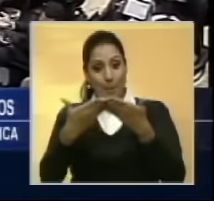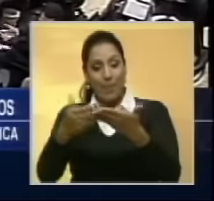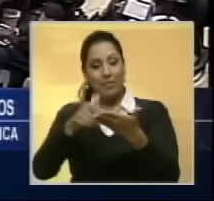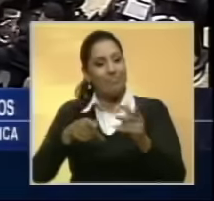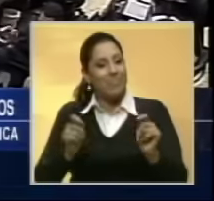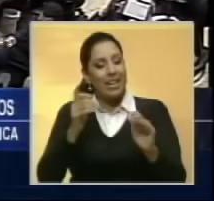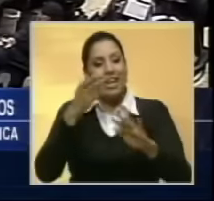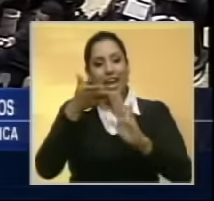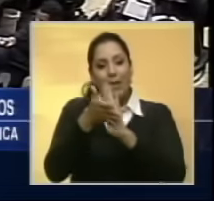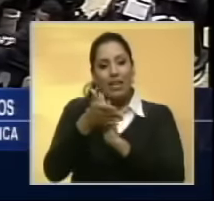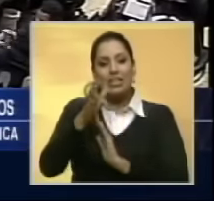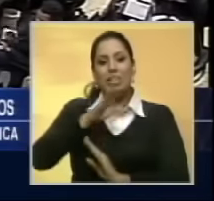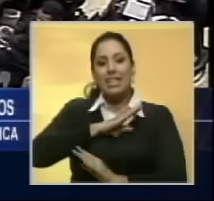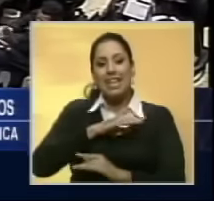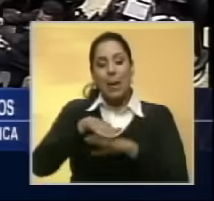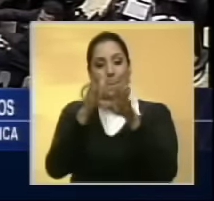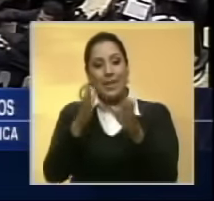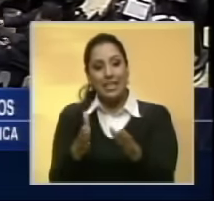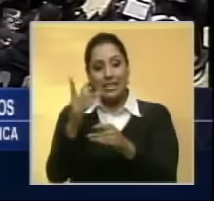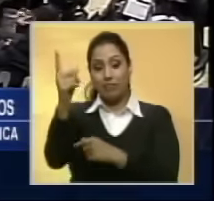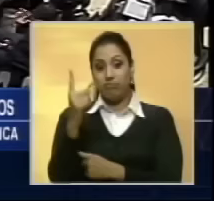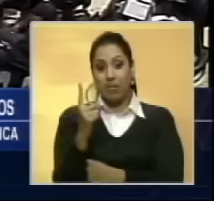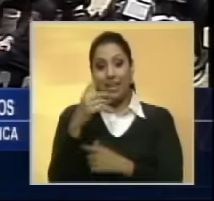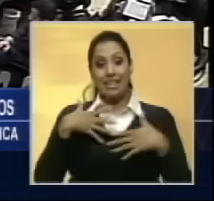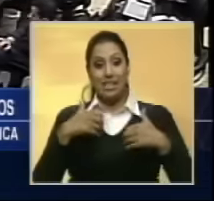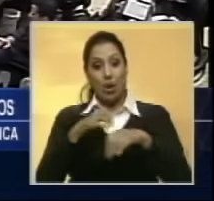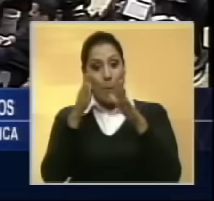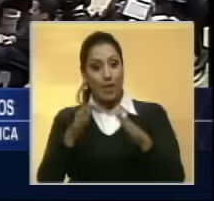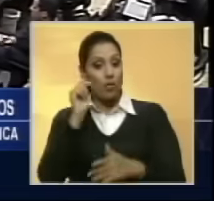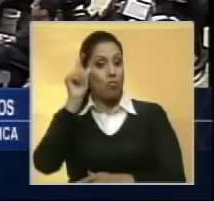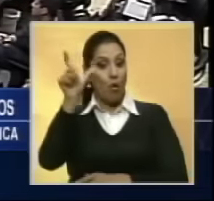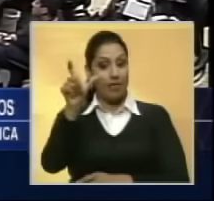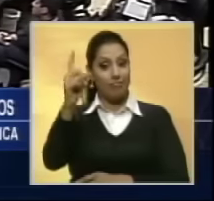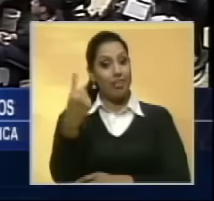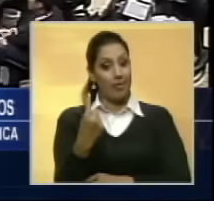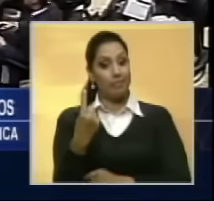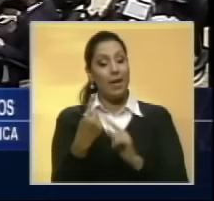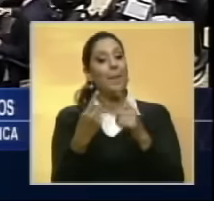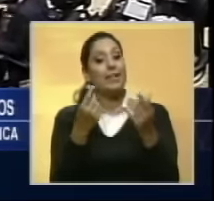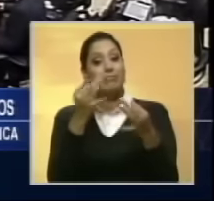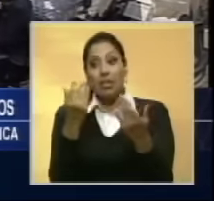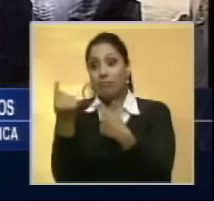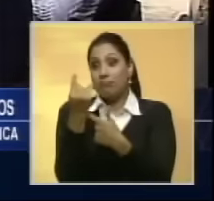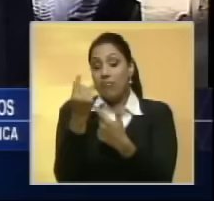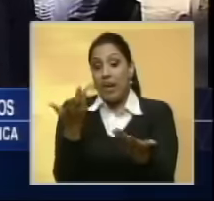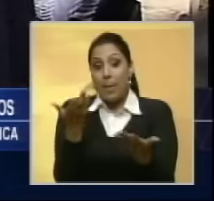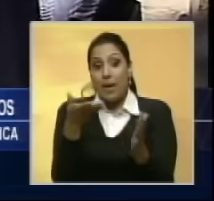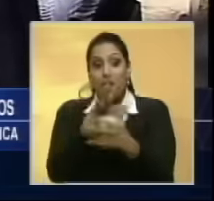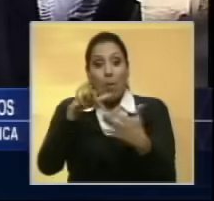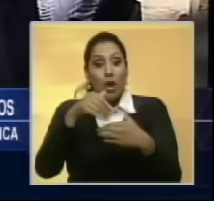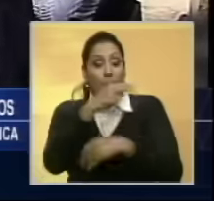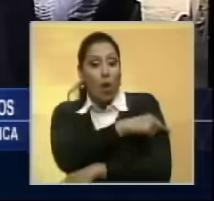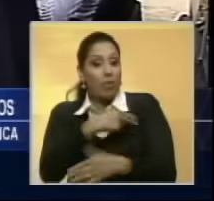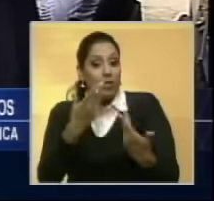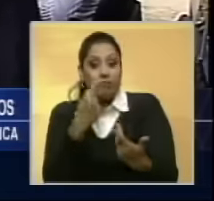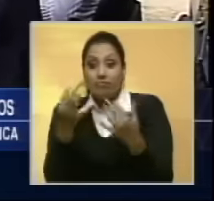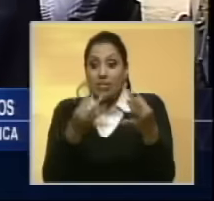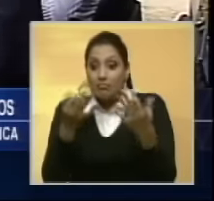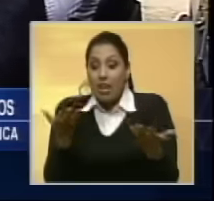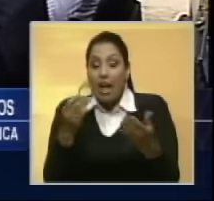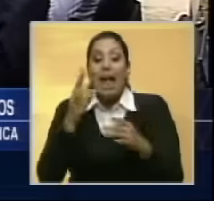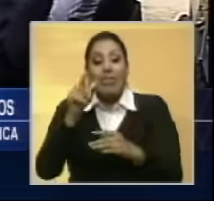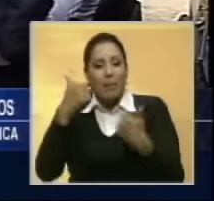pretende solicitar la comparecencia de la ministra para la Salud, Luisana Melo, para que explique la situación actual de los hospitales y de qué